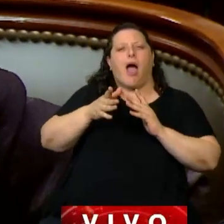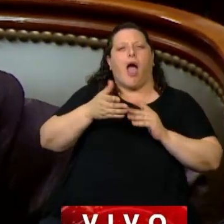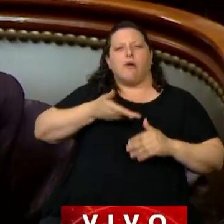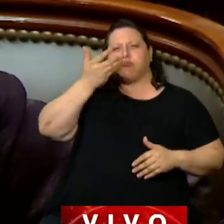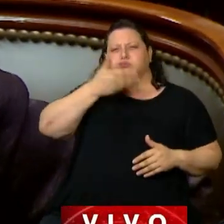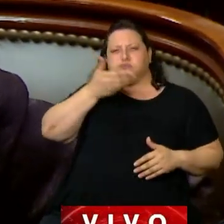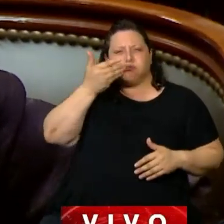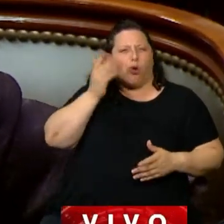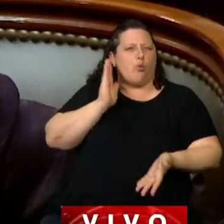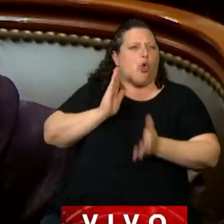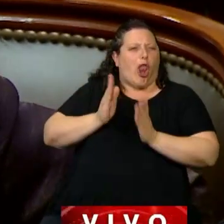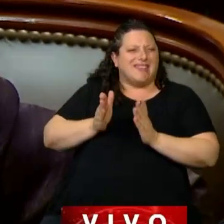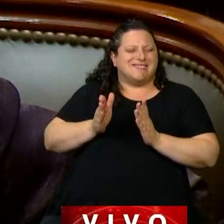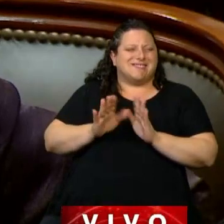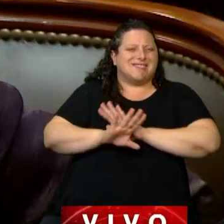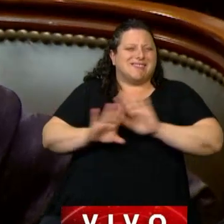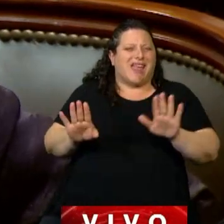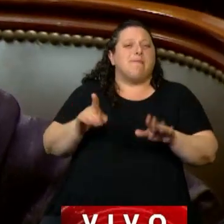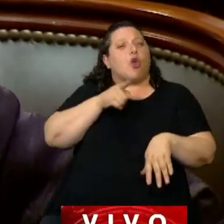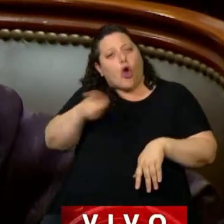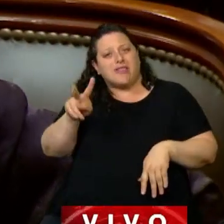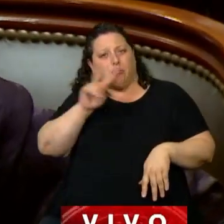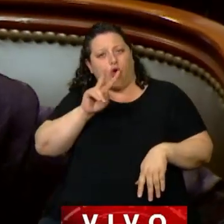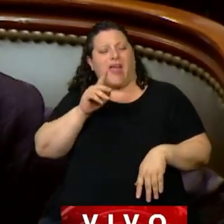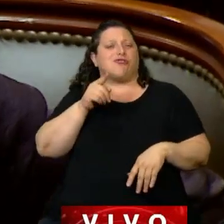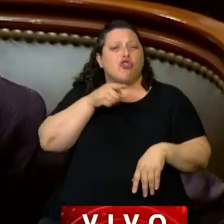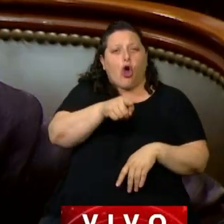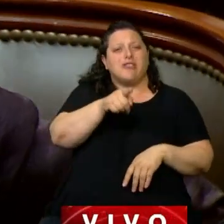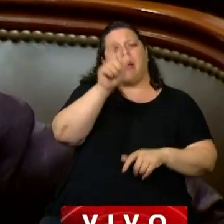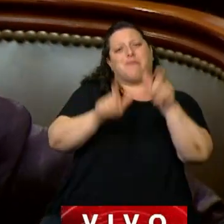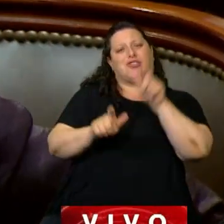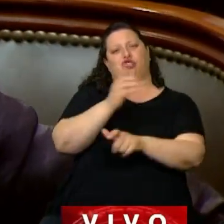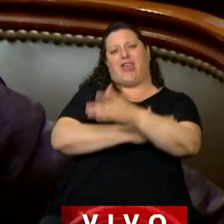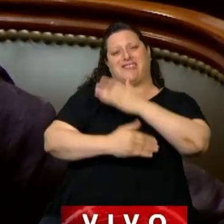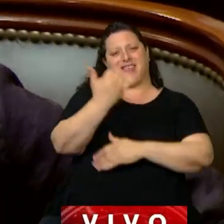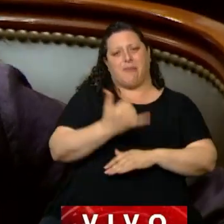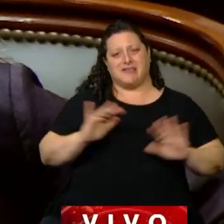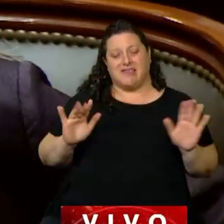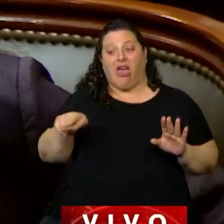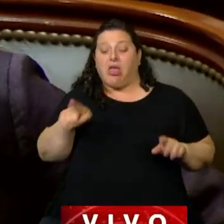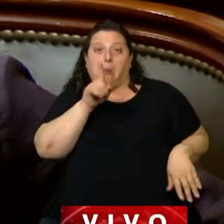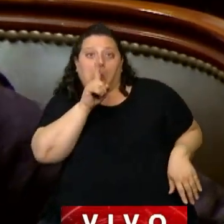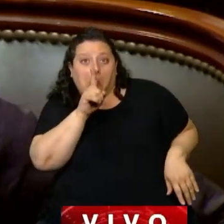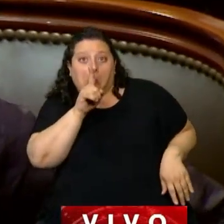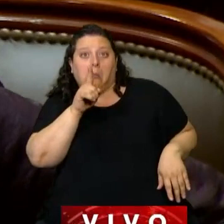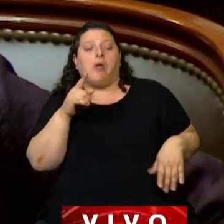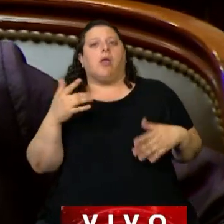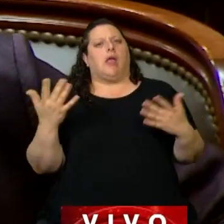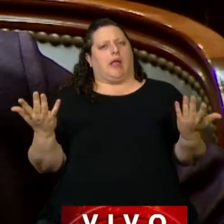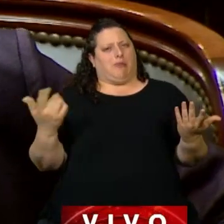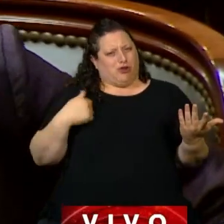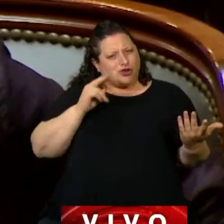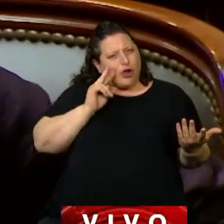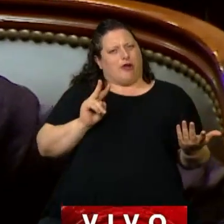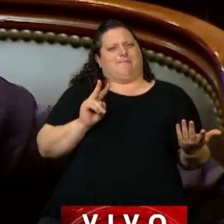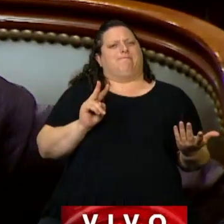mujeres y personas con discapacidad silencio fue la política alineada en Argentina pero vi que lo explicaba de este